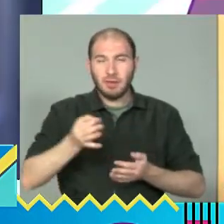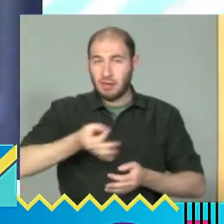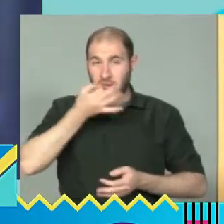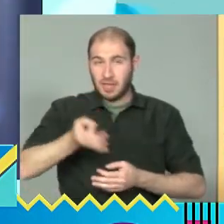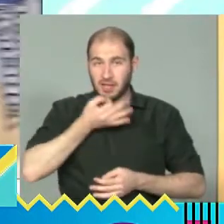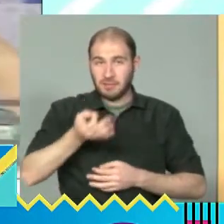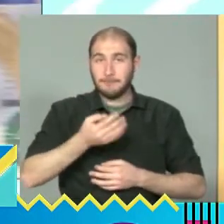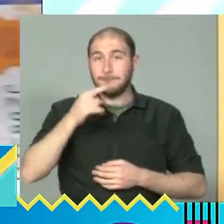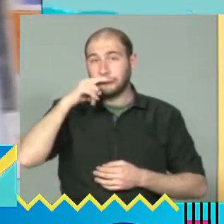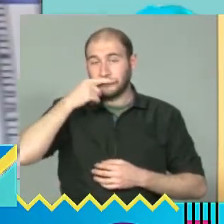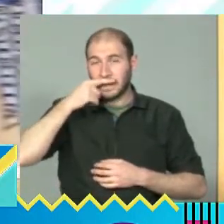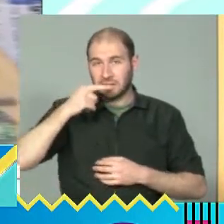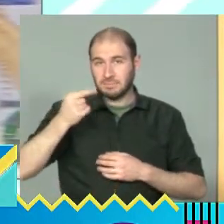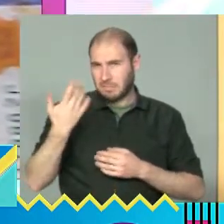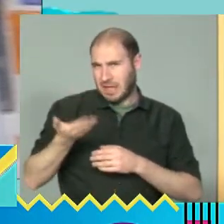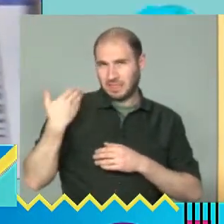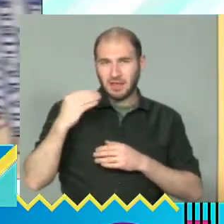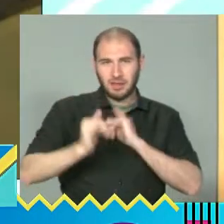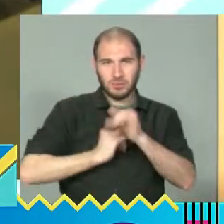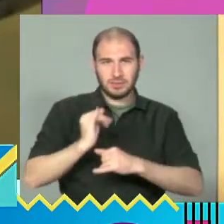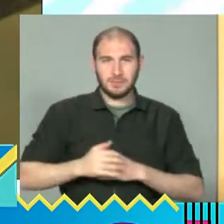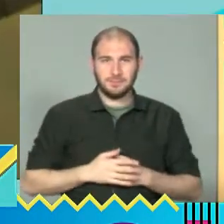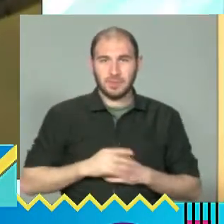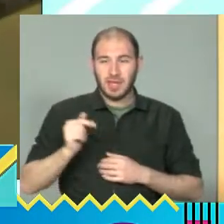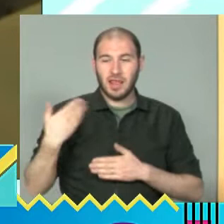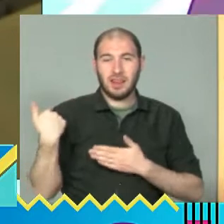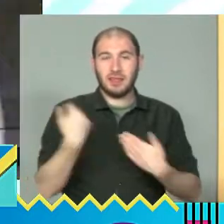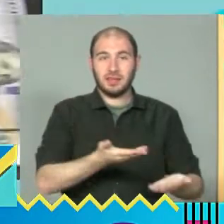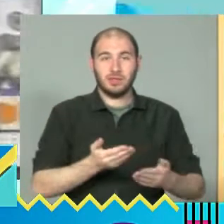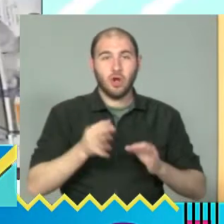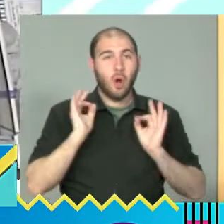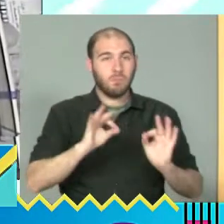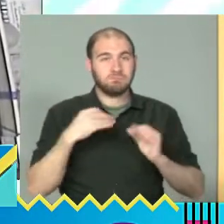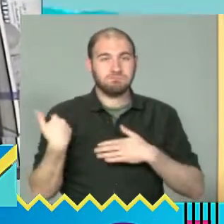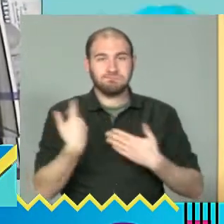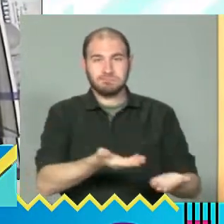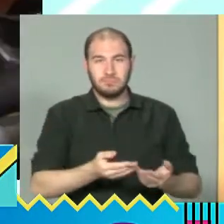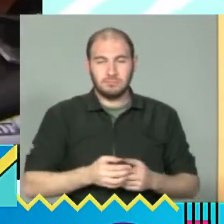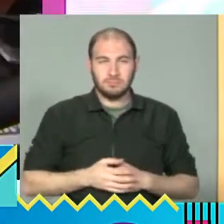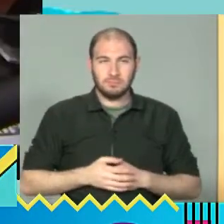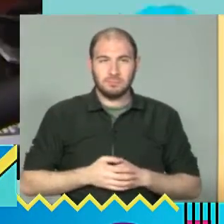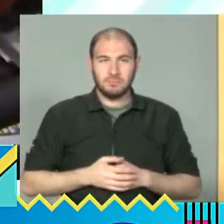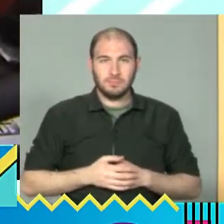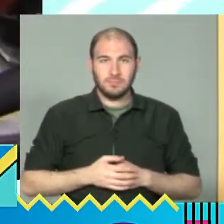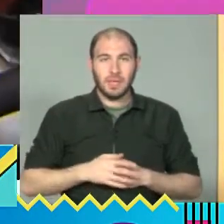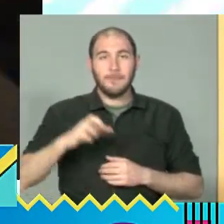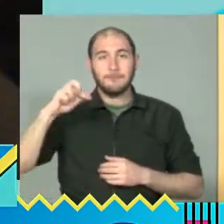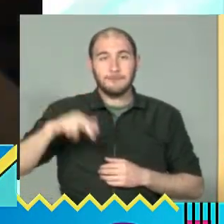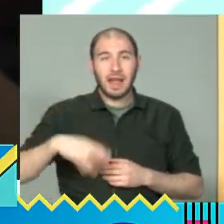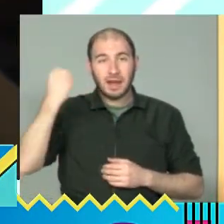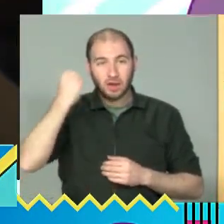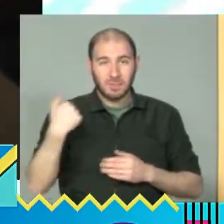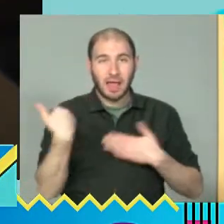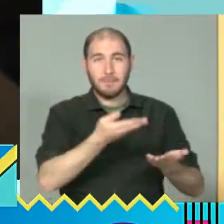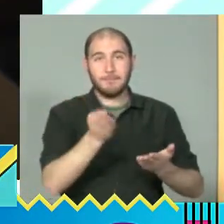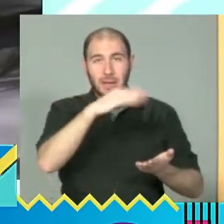de Macri de hace unos minutos, él delega toda su digamos, política económica en el